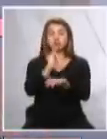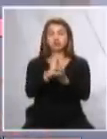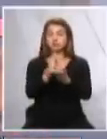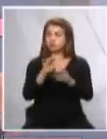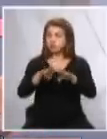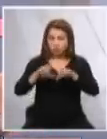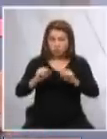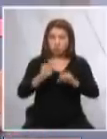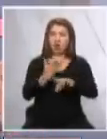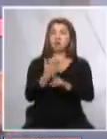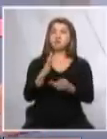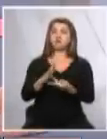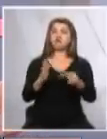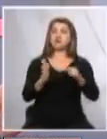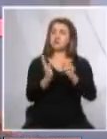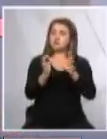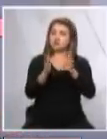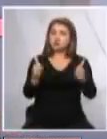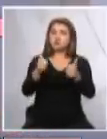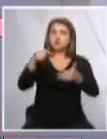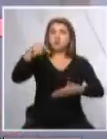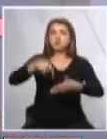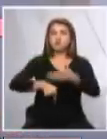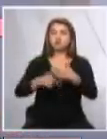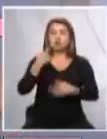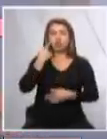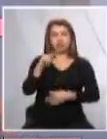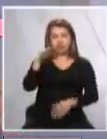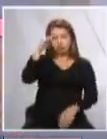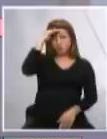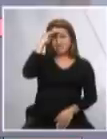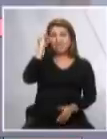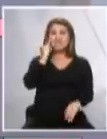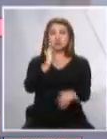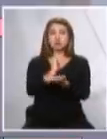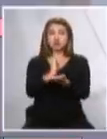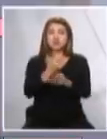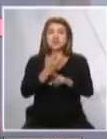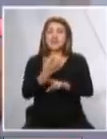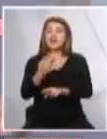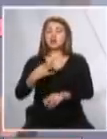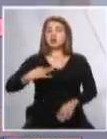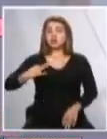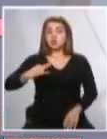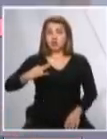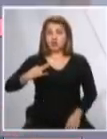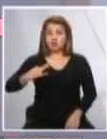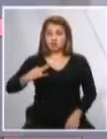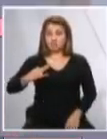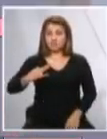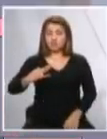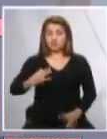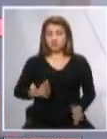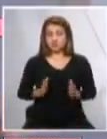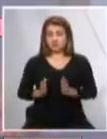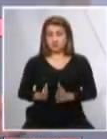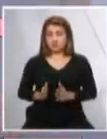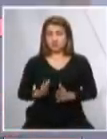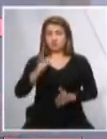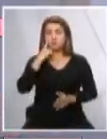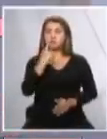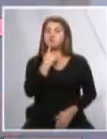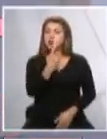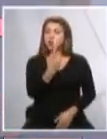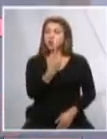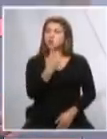acuerdo que tiene un problema bien, bien profundo, que es la desconfianza a las instituciones que tienen los ciudadanos, ¿cierto?, ante ellas. Pero la